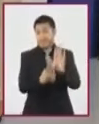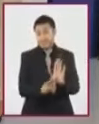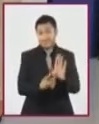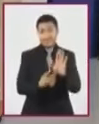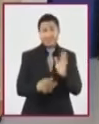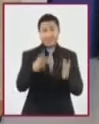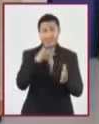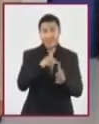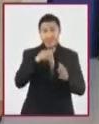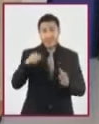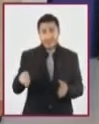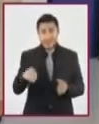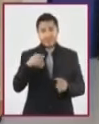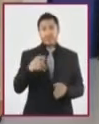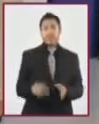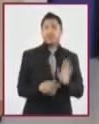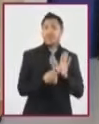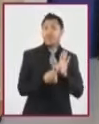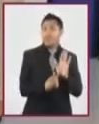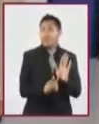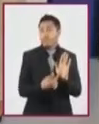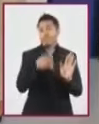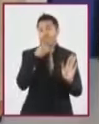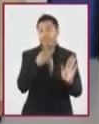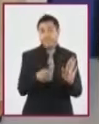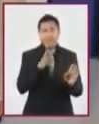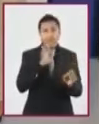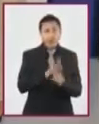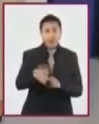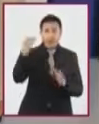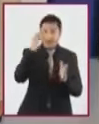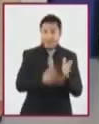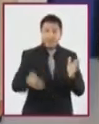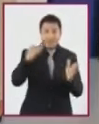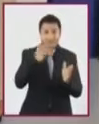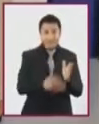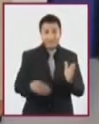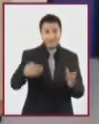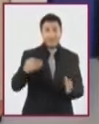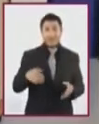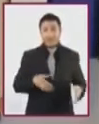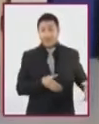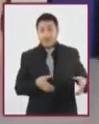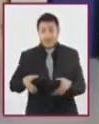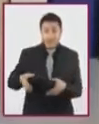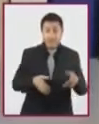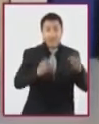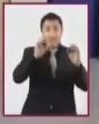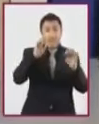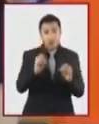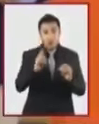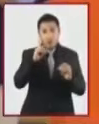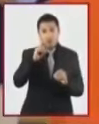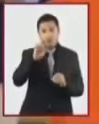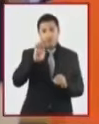kilometraje. Nos están indicando la distancia que nos falta por recorrer o el desplazamiento que